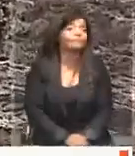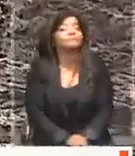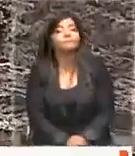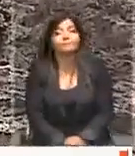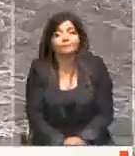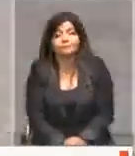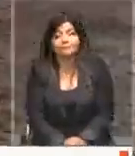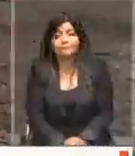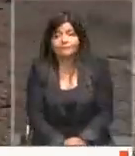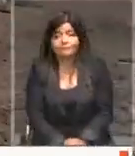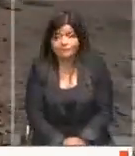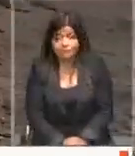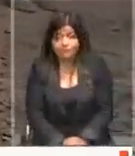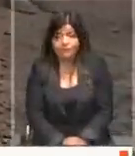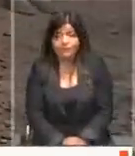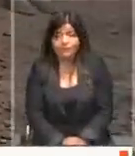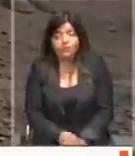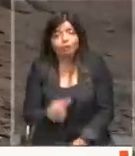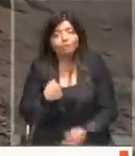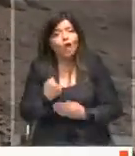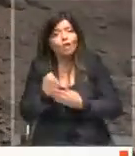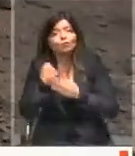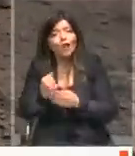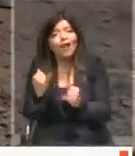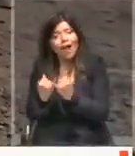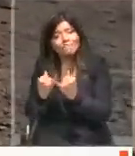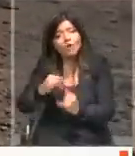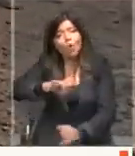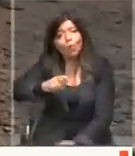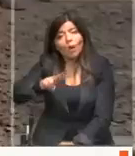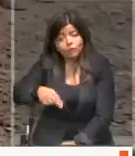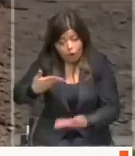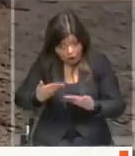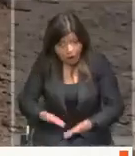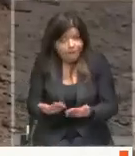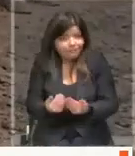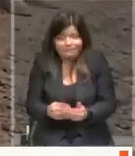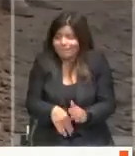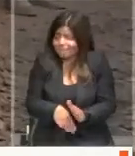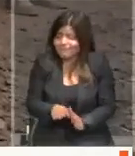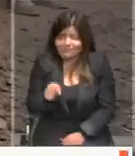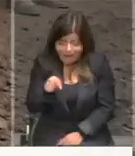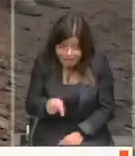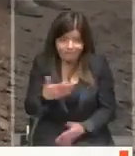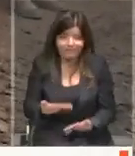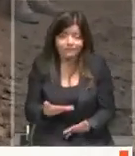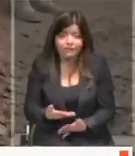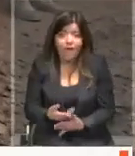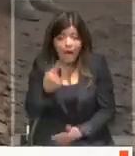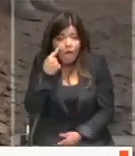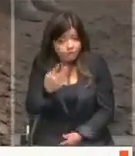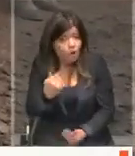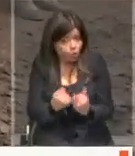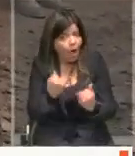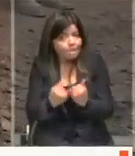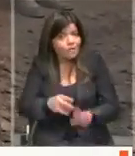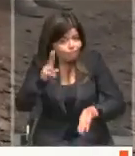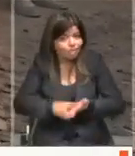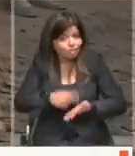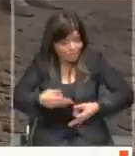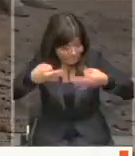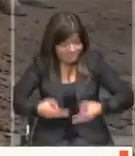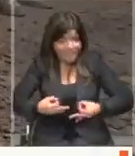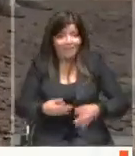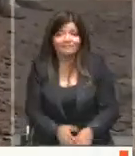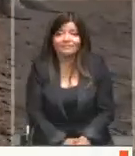como... Viene a ayudar al amigo Juanito, que en estos momentos lo necesita más que nunca. Y aquí está quedándose a ver los amigos en estas